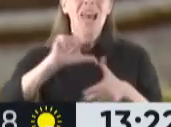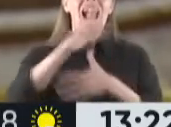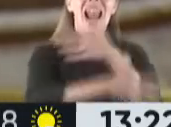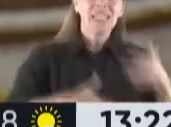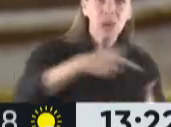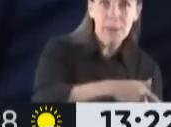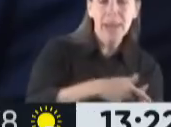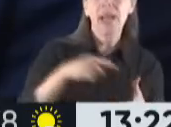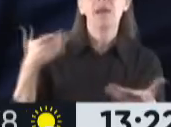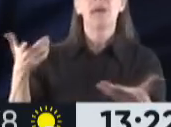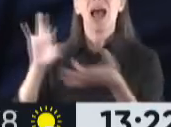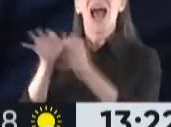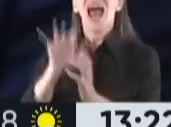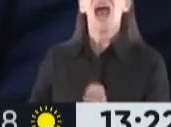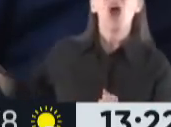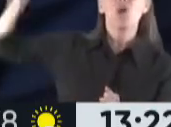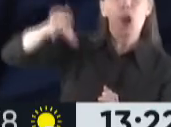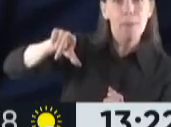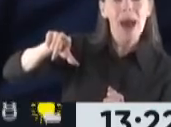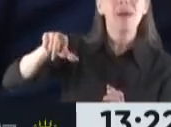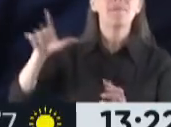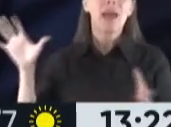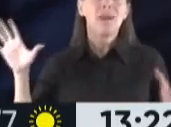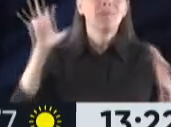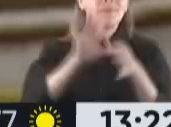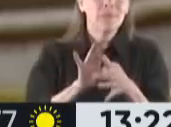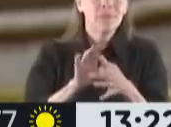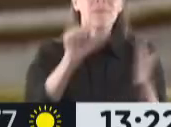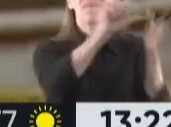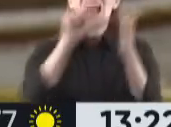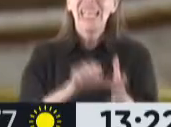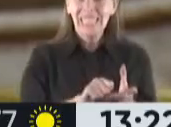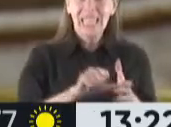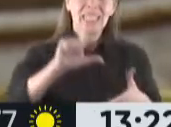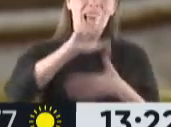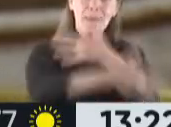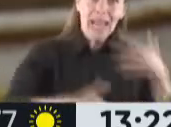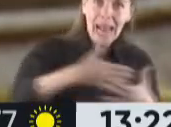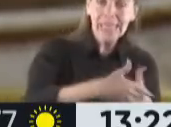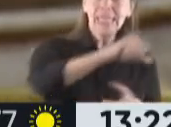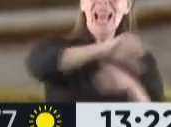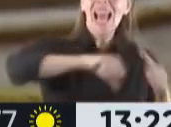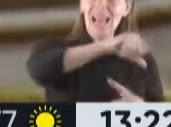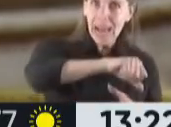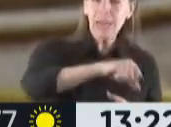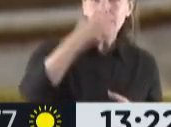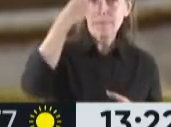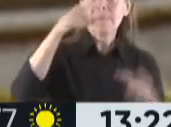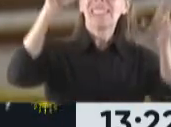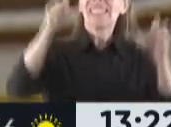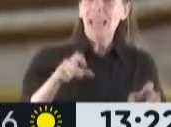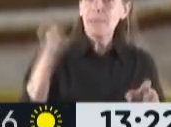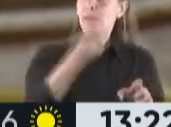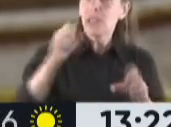Europea y los países latinoamericanos y el Caribe y para aunar fuerzas para tratar los desafíos globales. Los